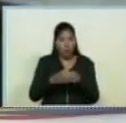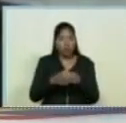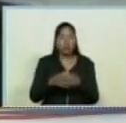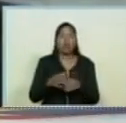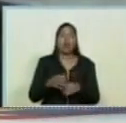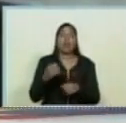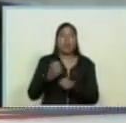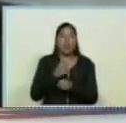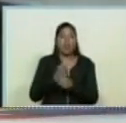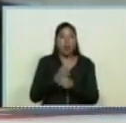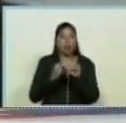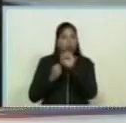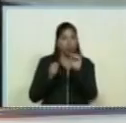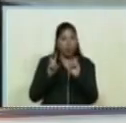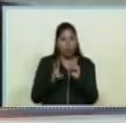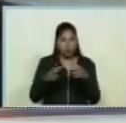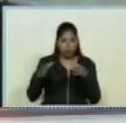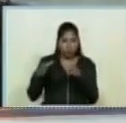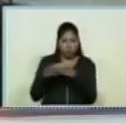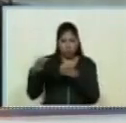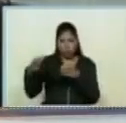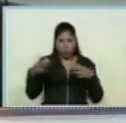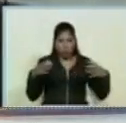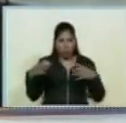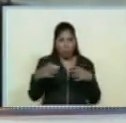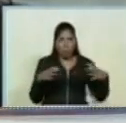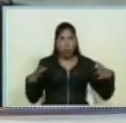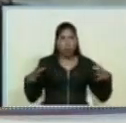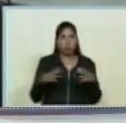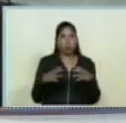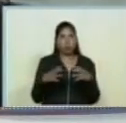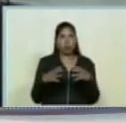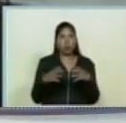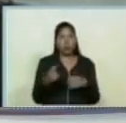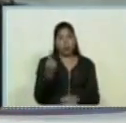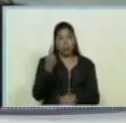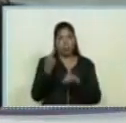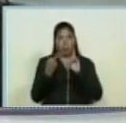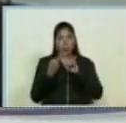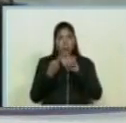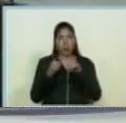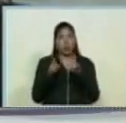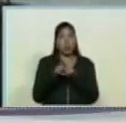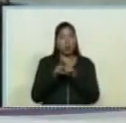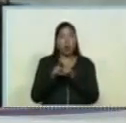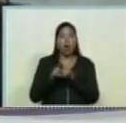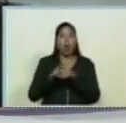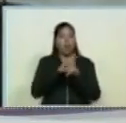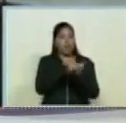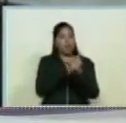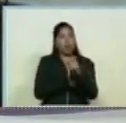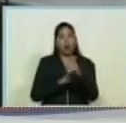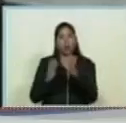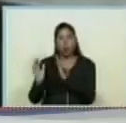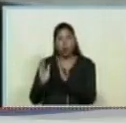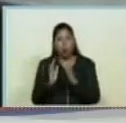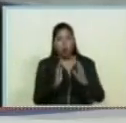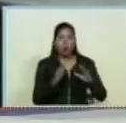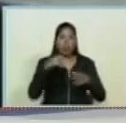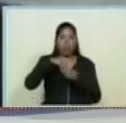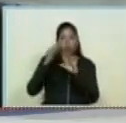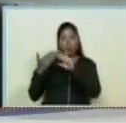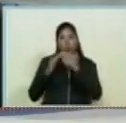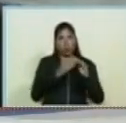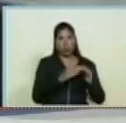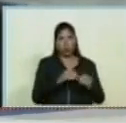del movimiento Somos Venezuela. Y al mismo tiempo eso nos permite, presidente, fortalecer la organización en la comunidad. Usted ha dado